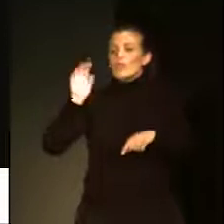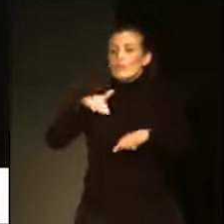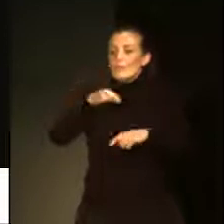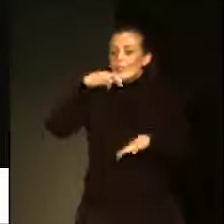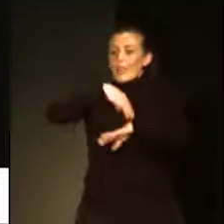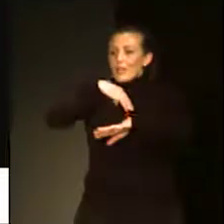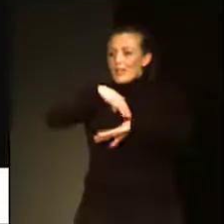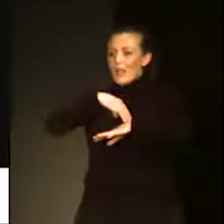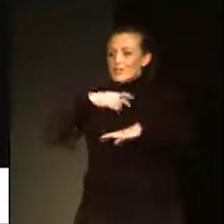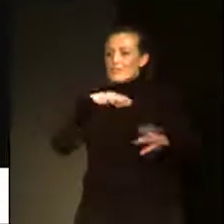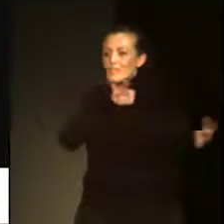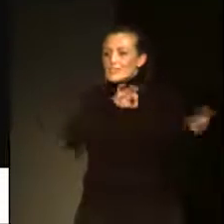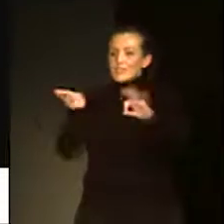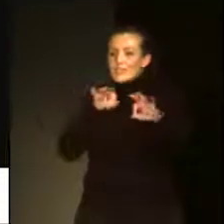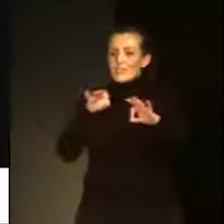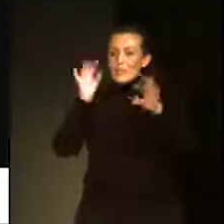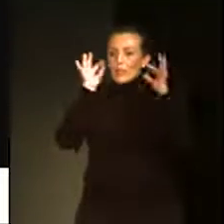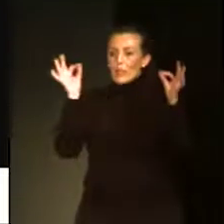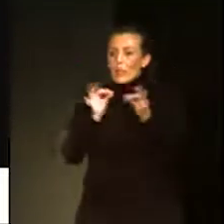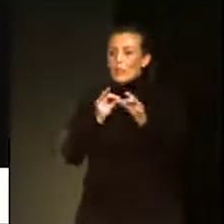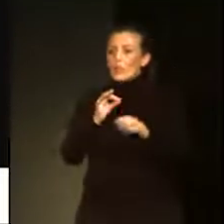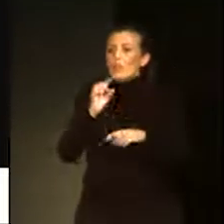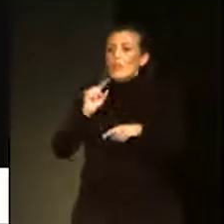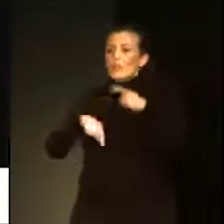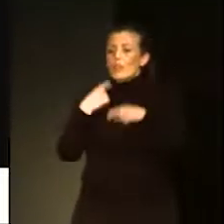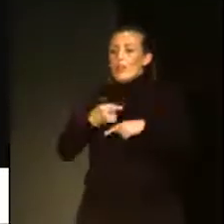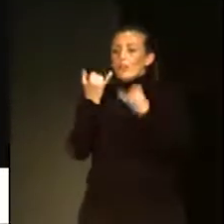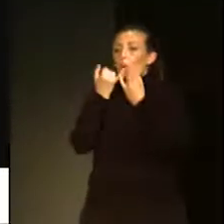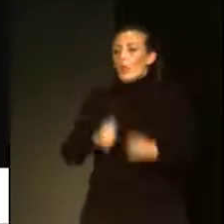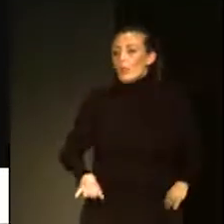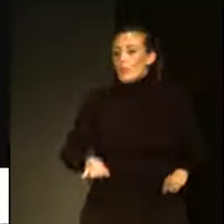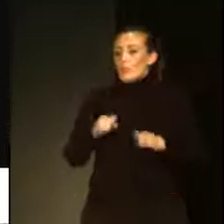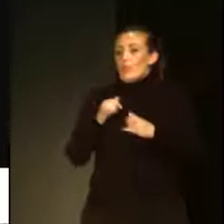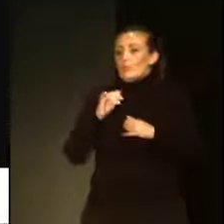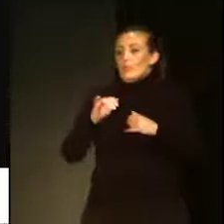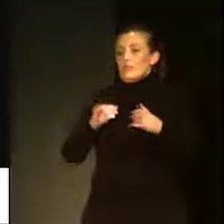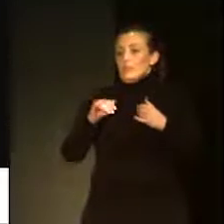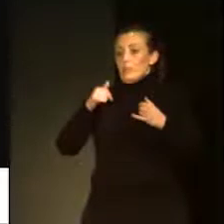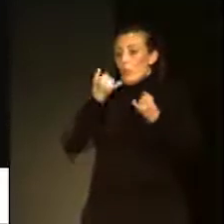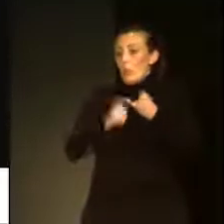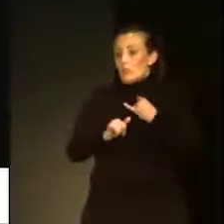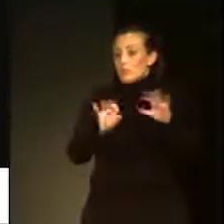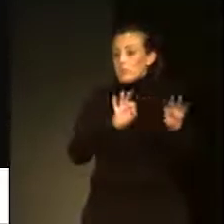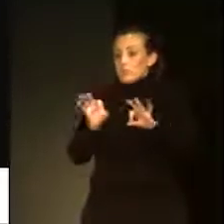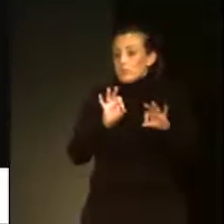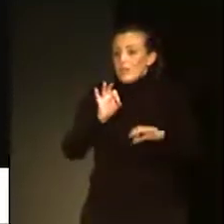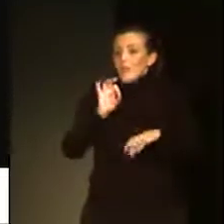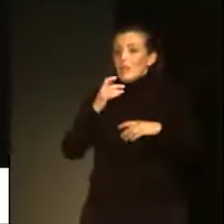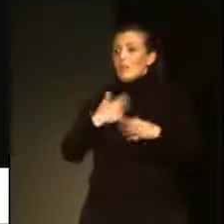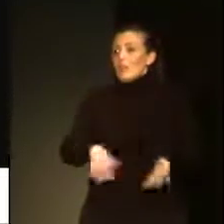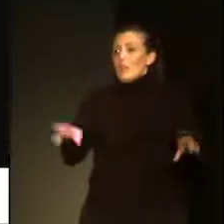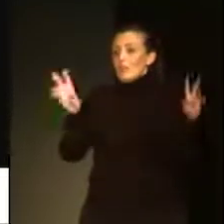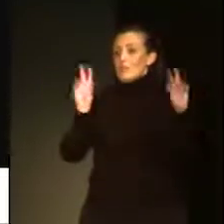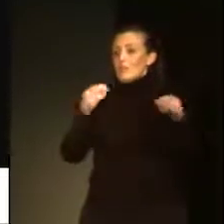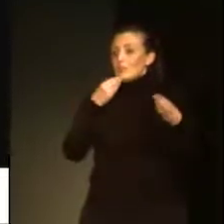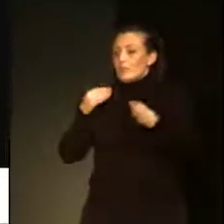está el Gran Teatro de Córdoba, donde allí estará la última actuación. Sin más,